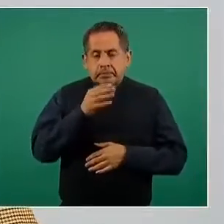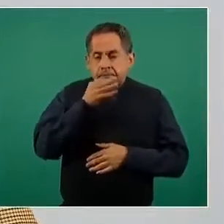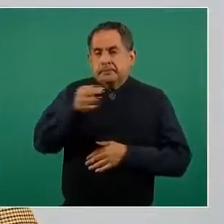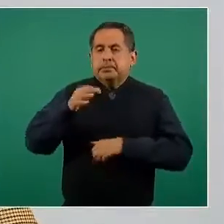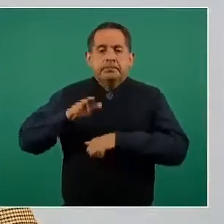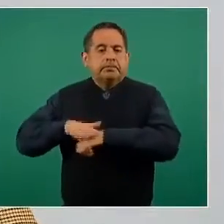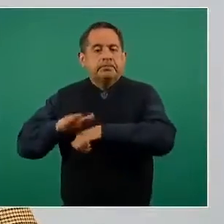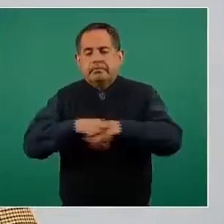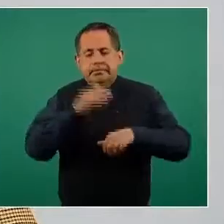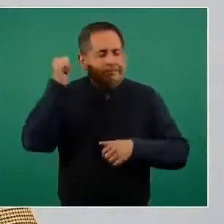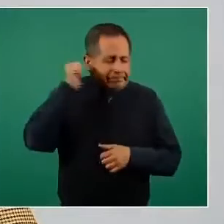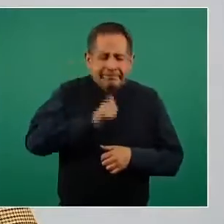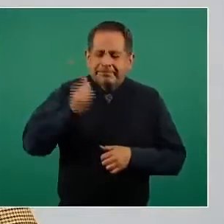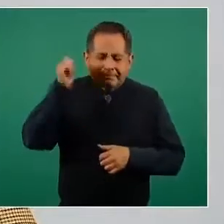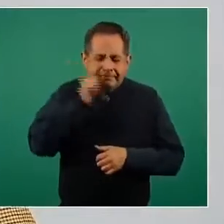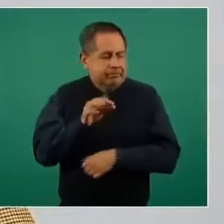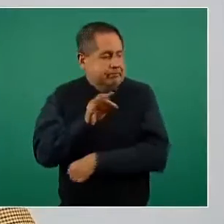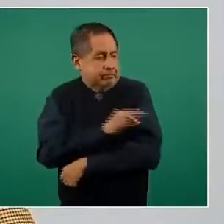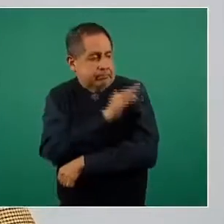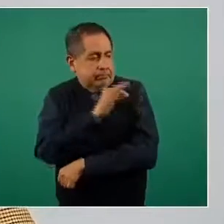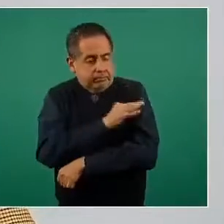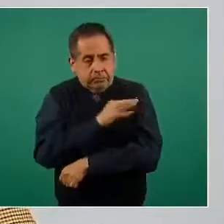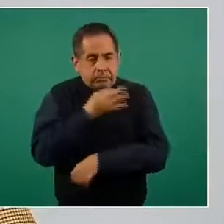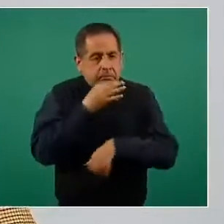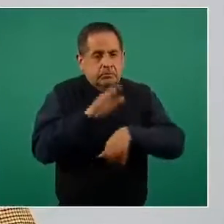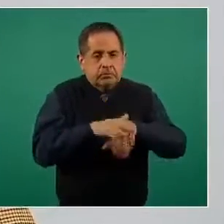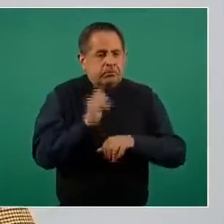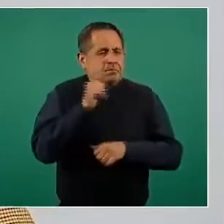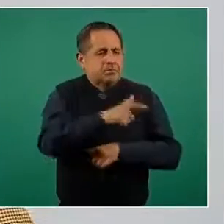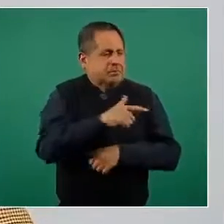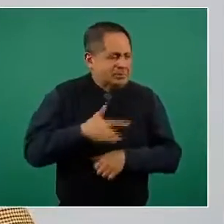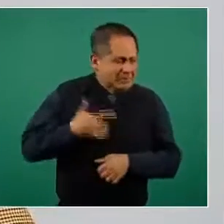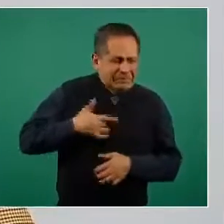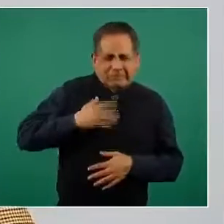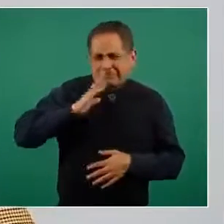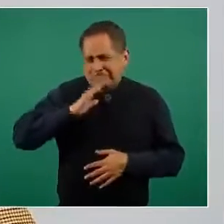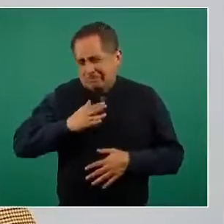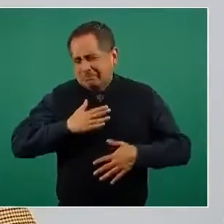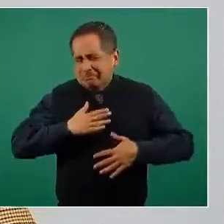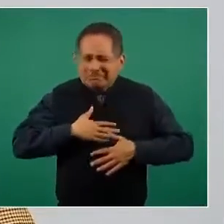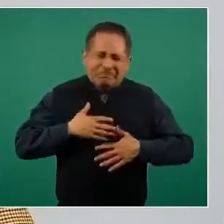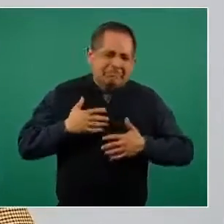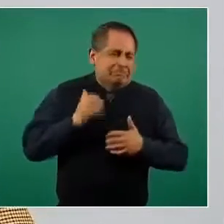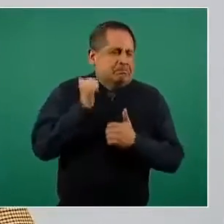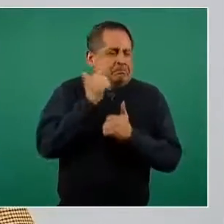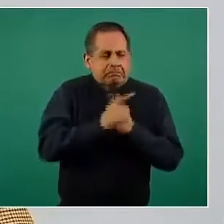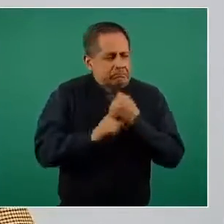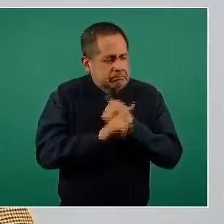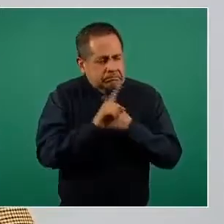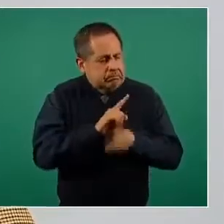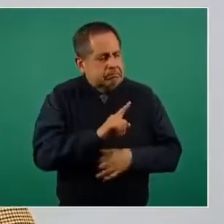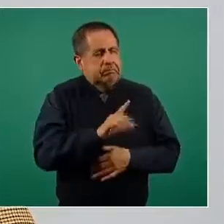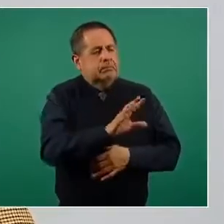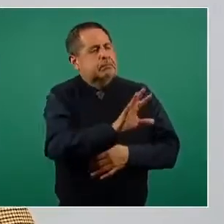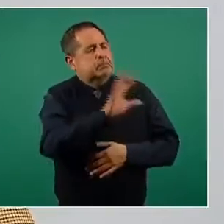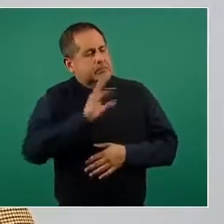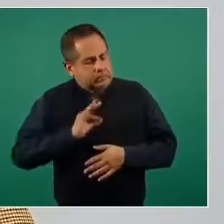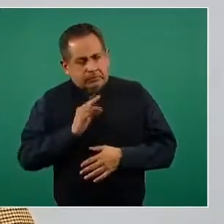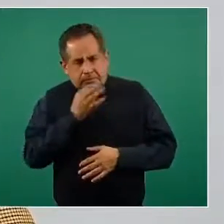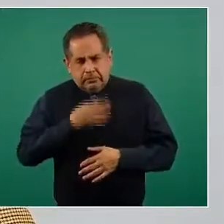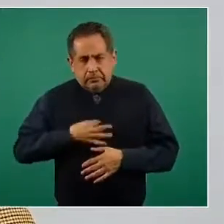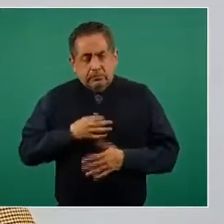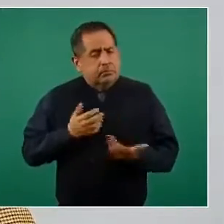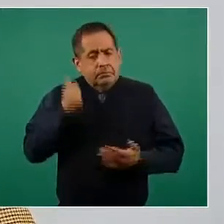población cuando se vacuna es prácticamente cualquier molestia, cualquier problema que tenga, repórtelo,